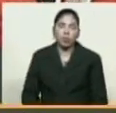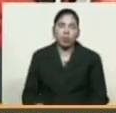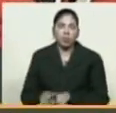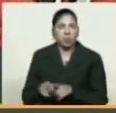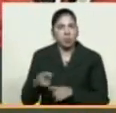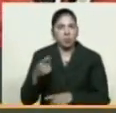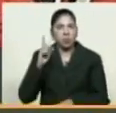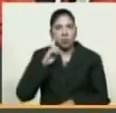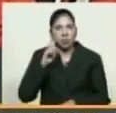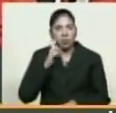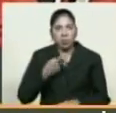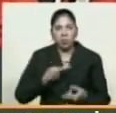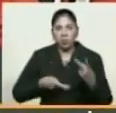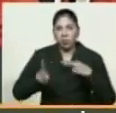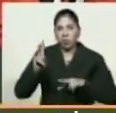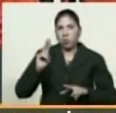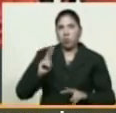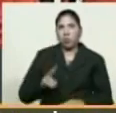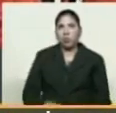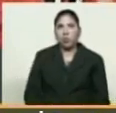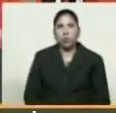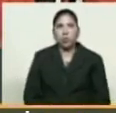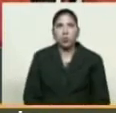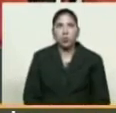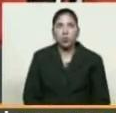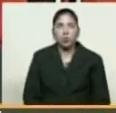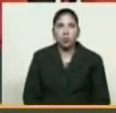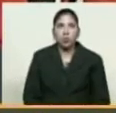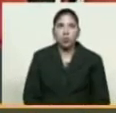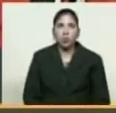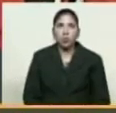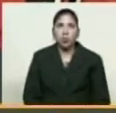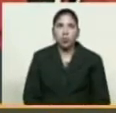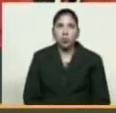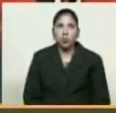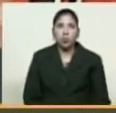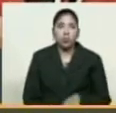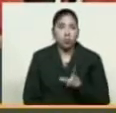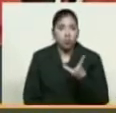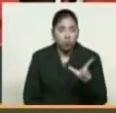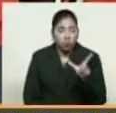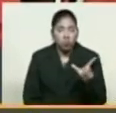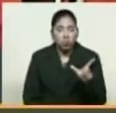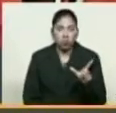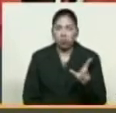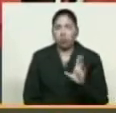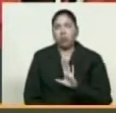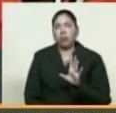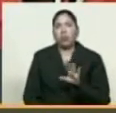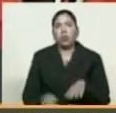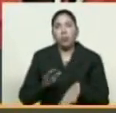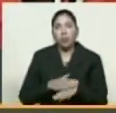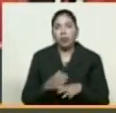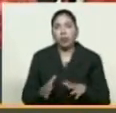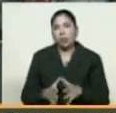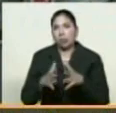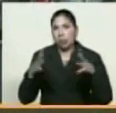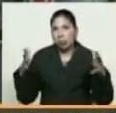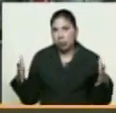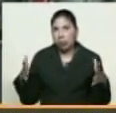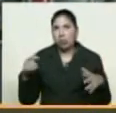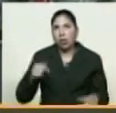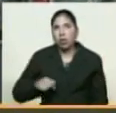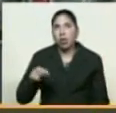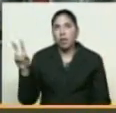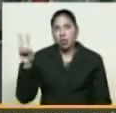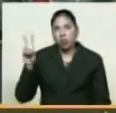son parapetos, y está por verse si Acción Democrática la recogió. El Partido Socialista Unido de Venezuela no, porque es la fuerza más grande de Venezuela. Ha habido